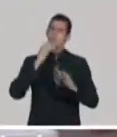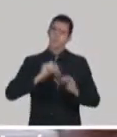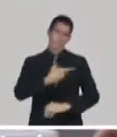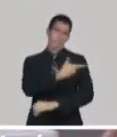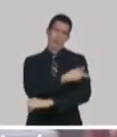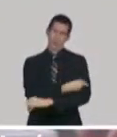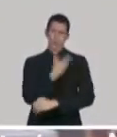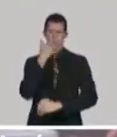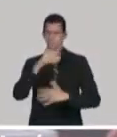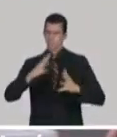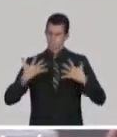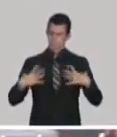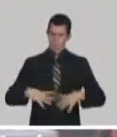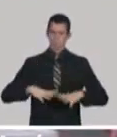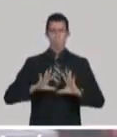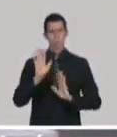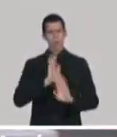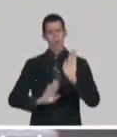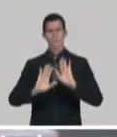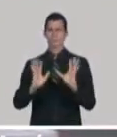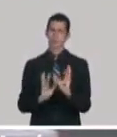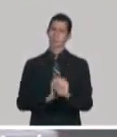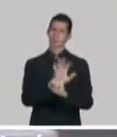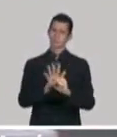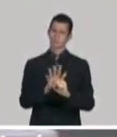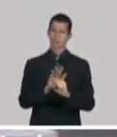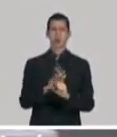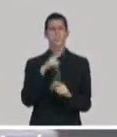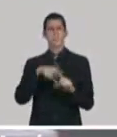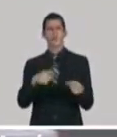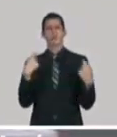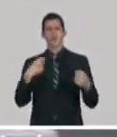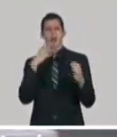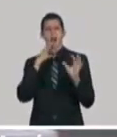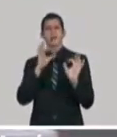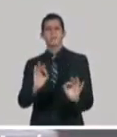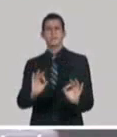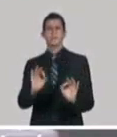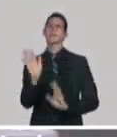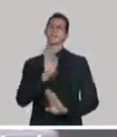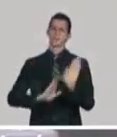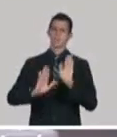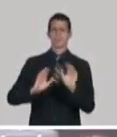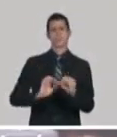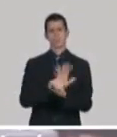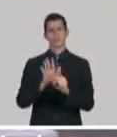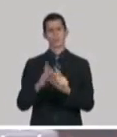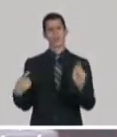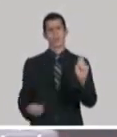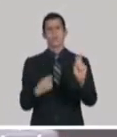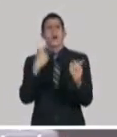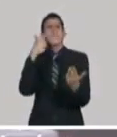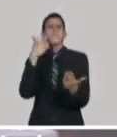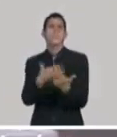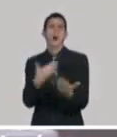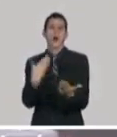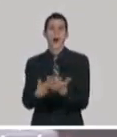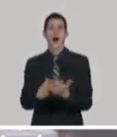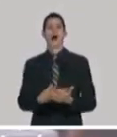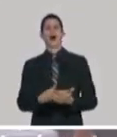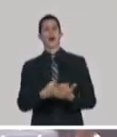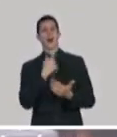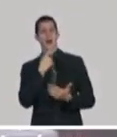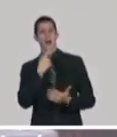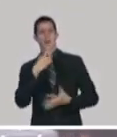verdad demostrar que nuestras vacunas son potentes y que pueden de verdad luchar contra esta enfermedad entonces es importante